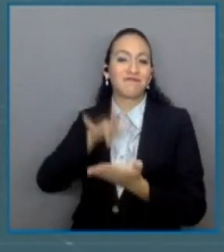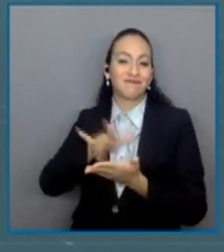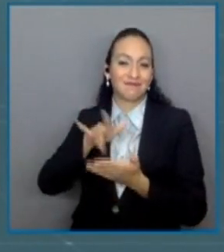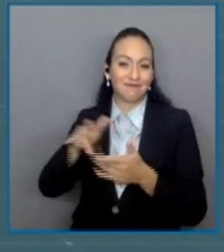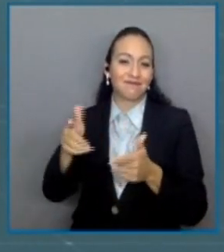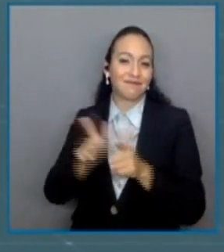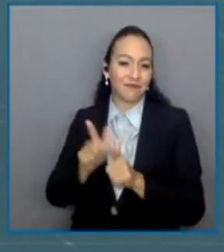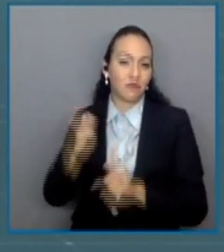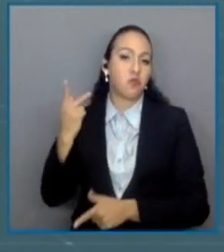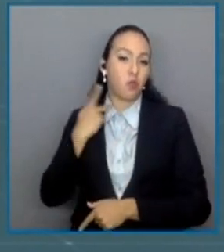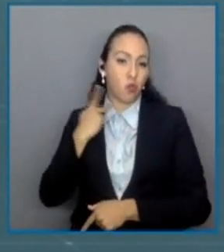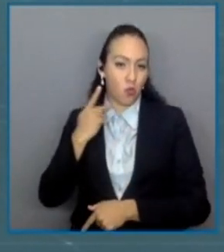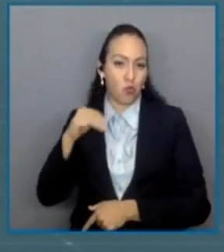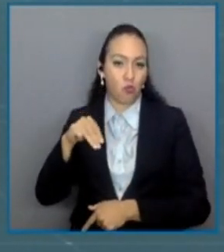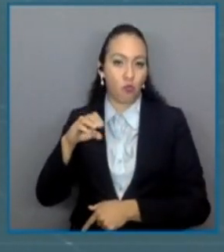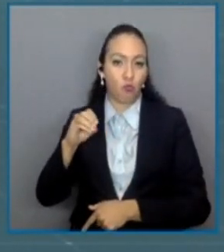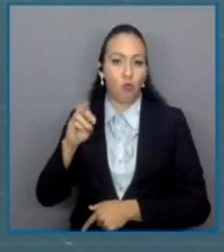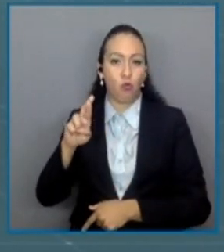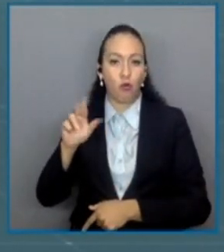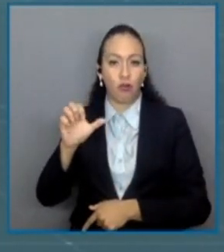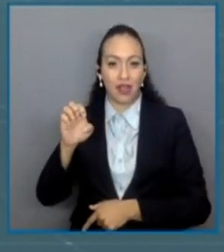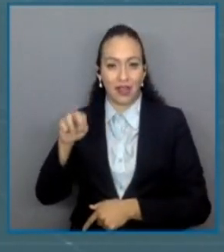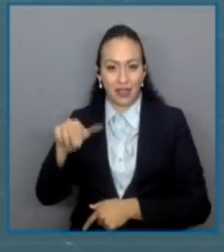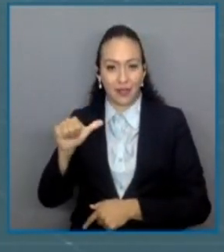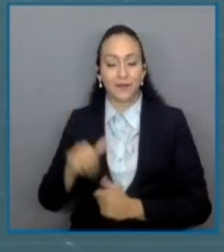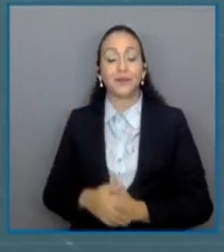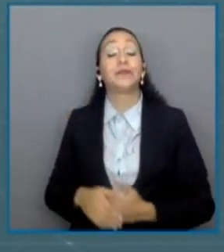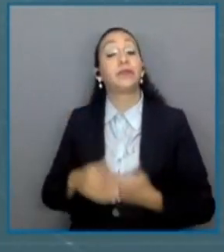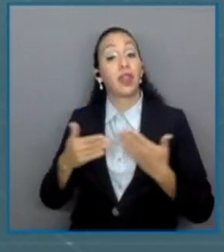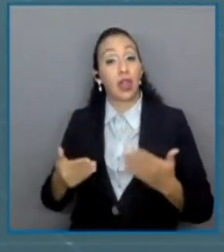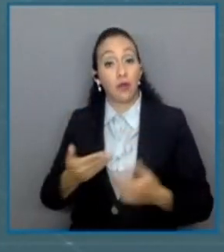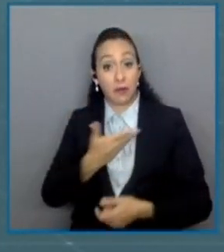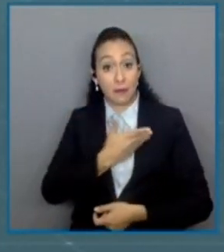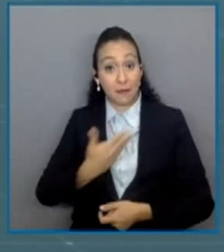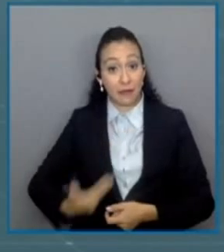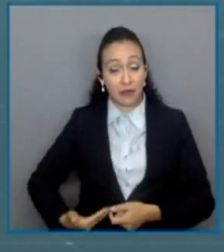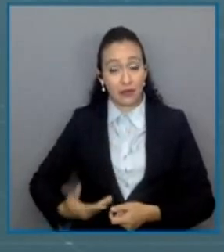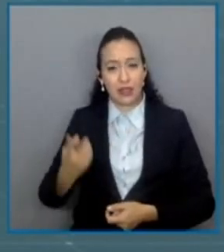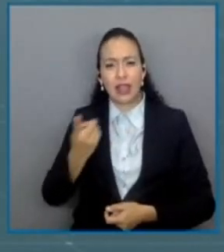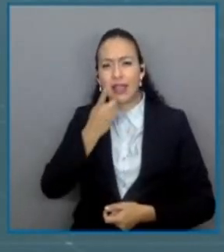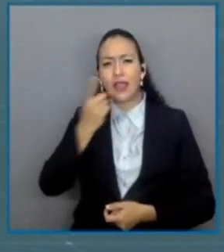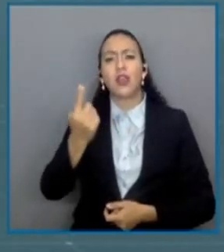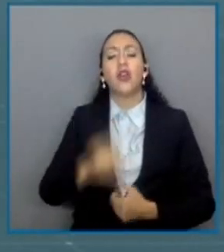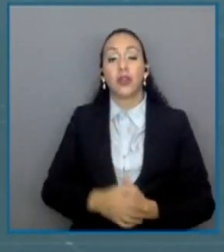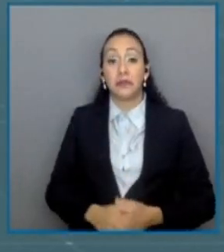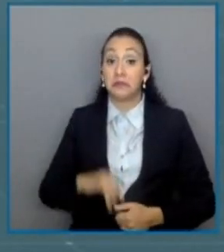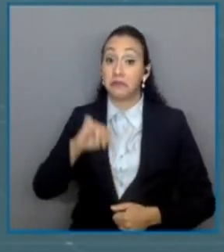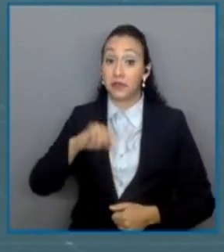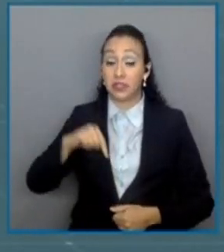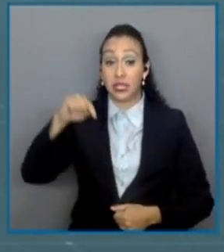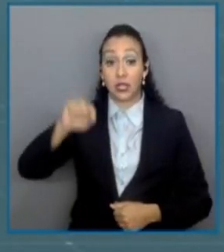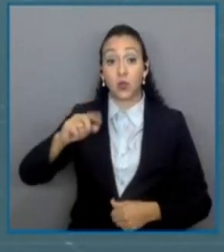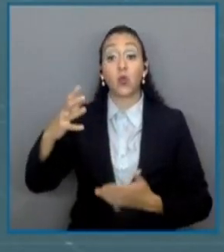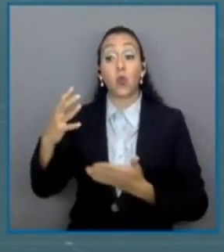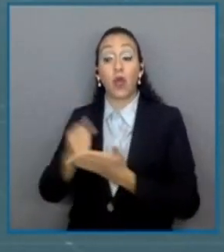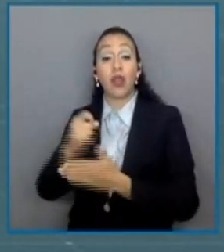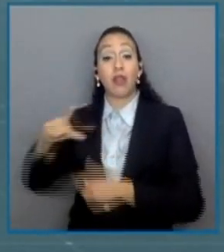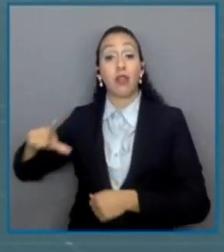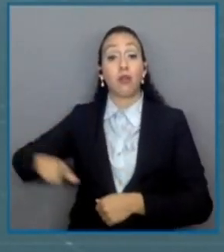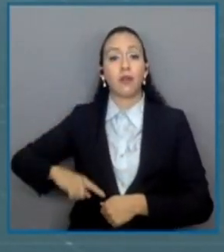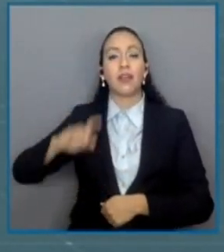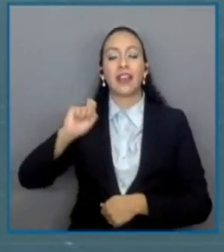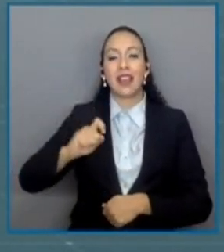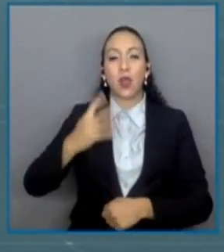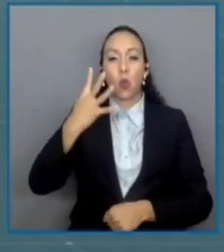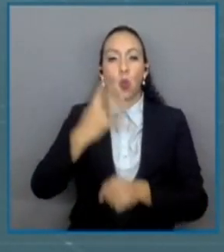el presidente de la República relacionó y habló de los logros de gobierno como parte de la Cuarta Transformación, cuestión que se